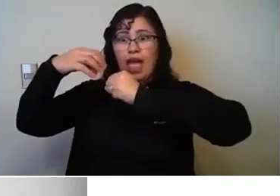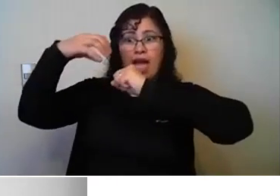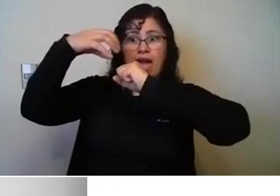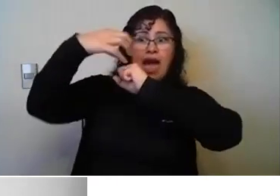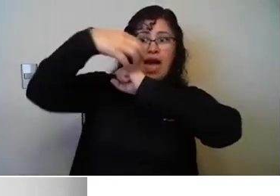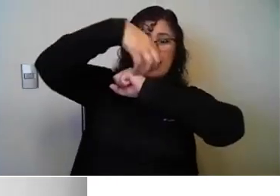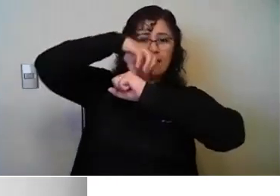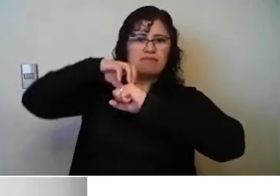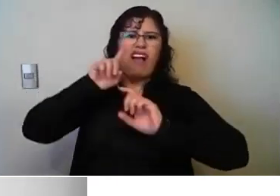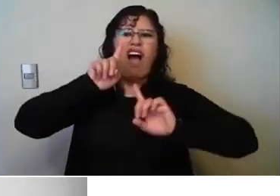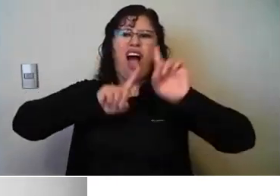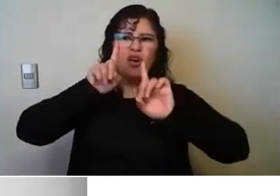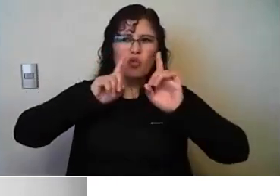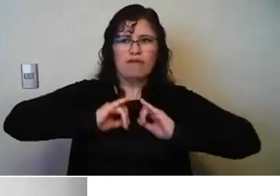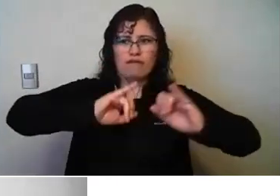información,